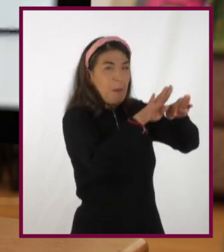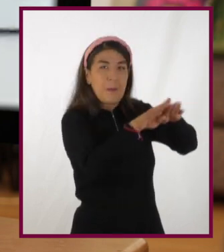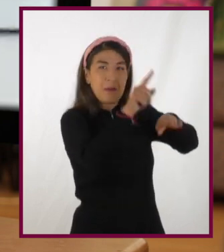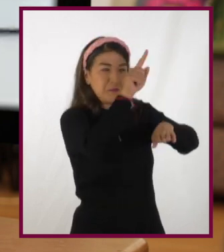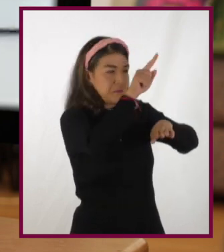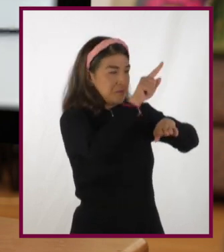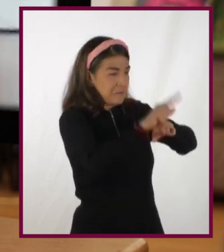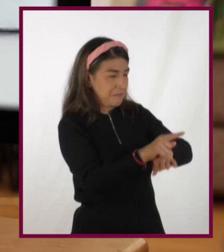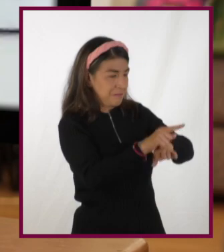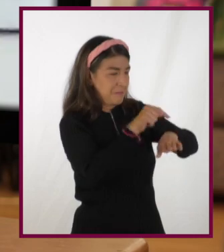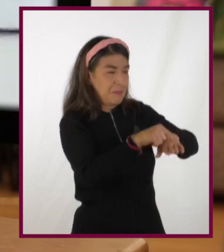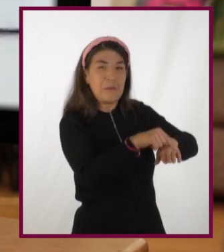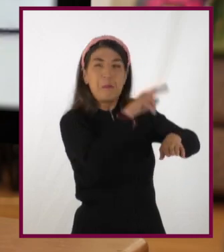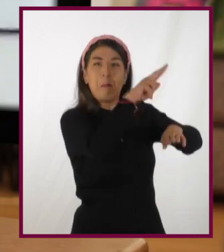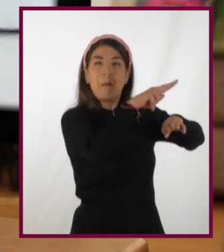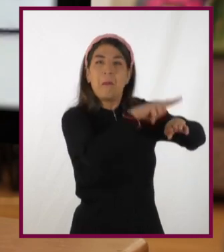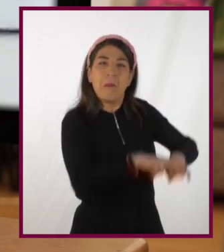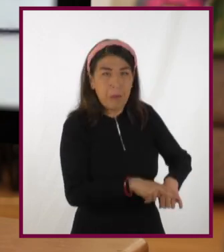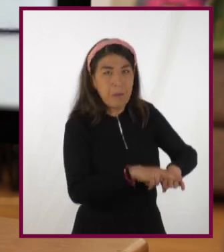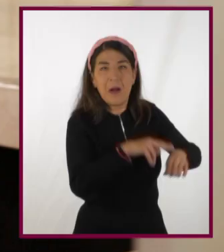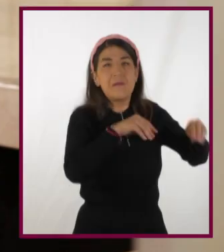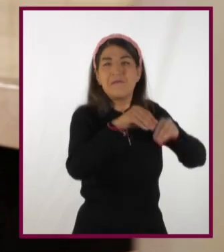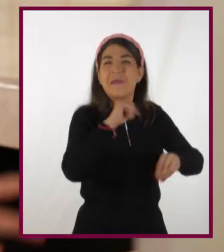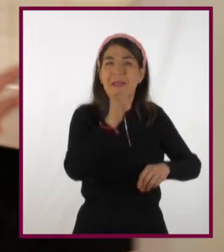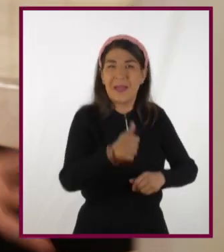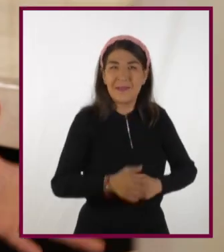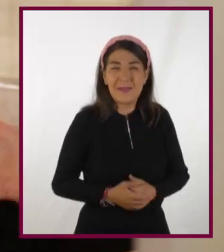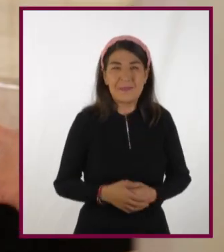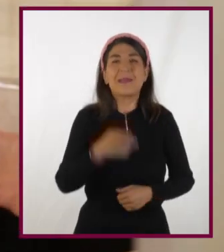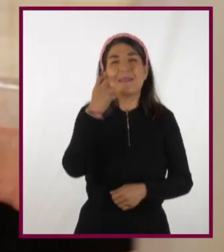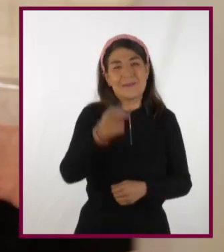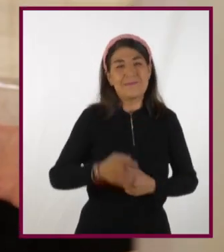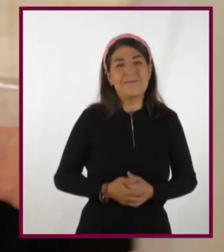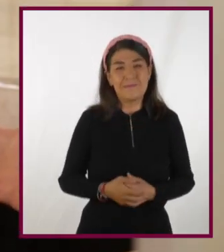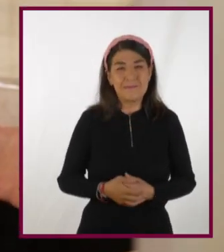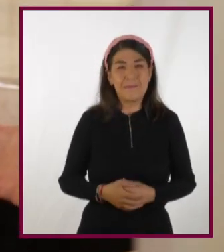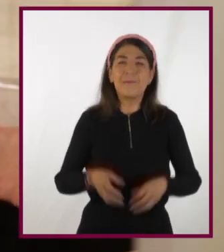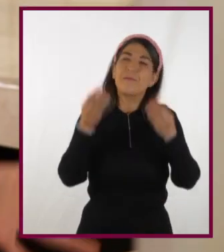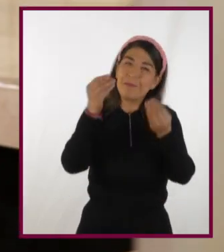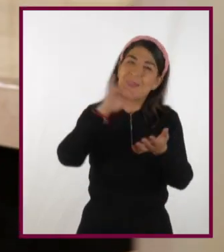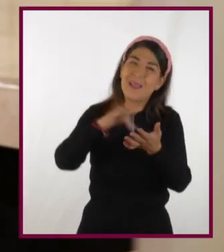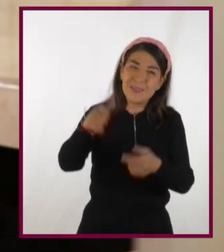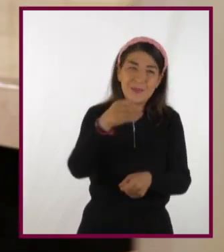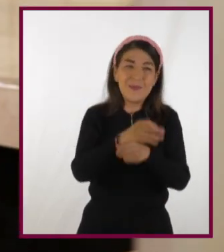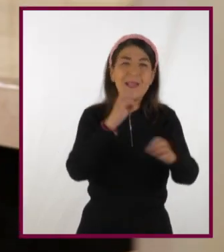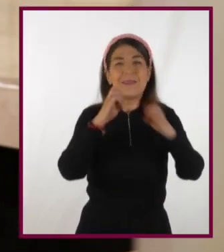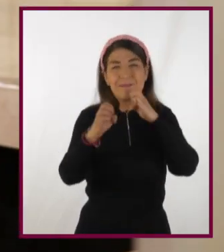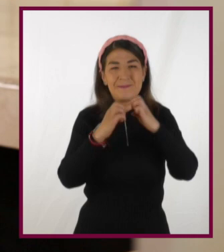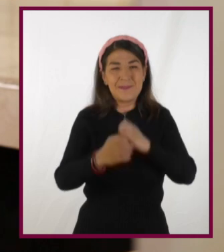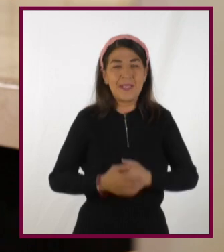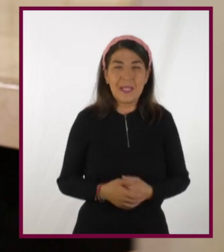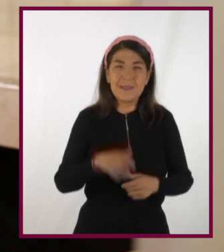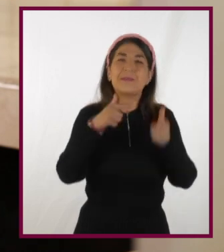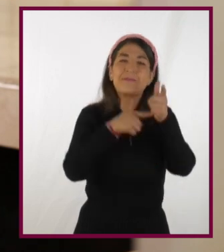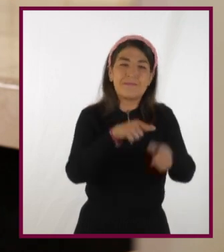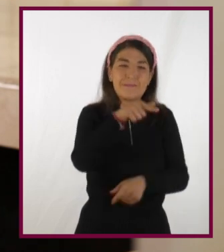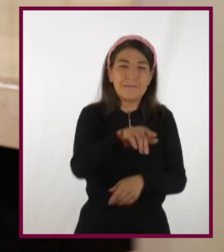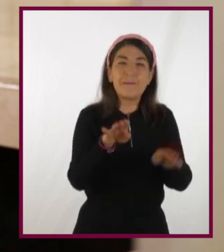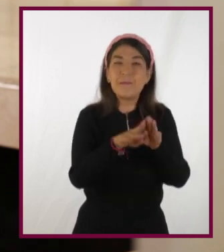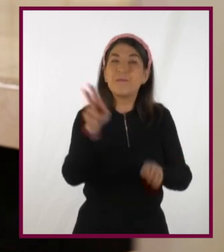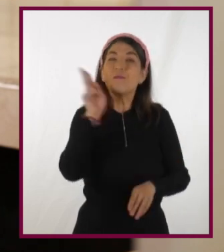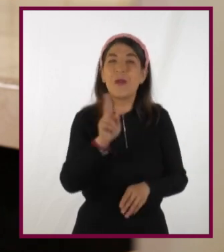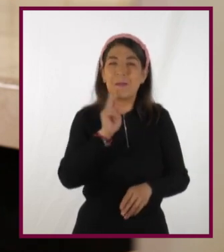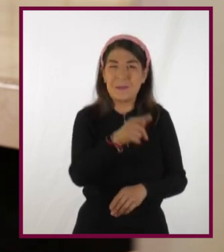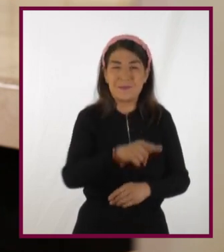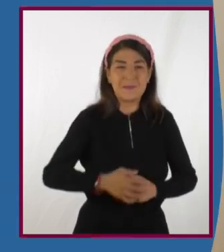nada. O sea, ahí Arquímedes no vale. Doctor, muchas gracias por su tiempo para esta entrevista, y ustedes quédense con nosotros porque sigue